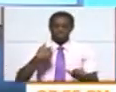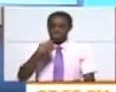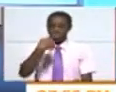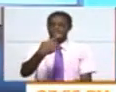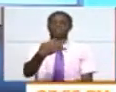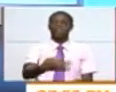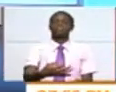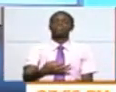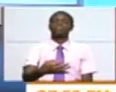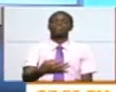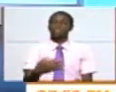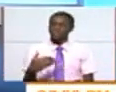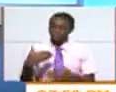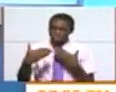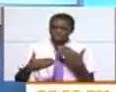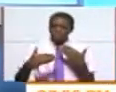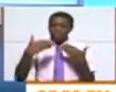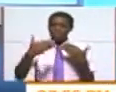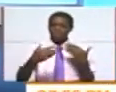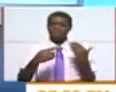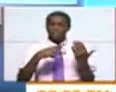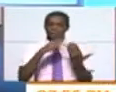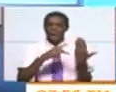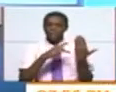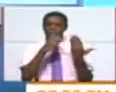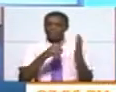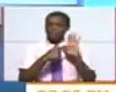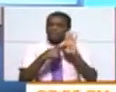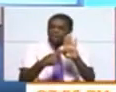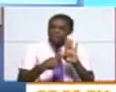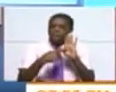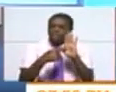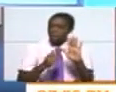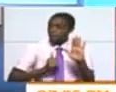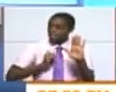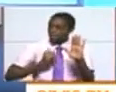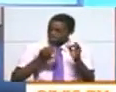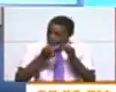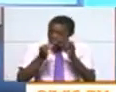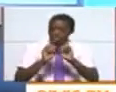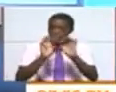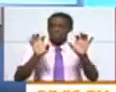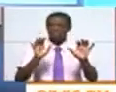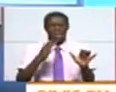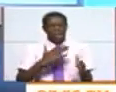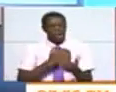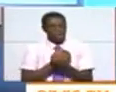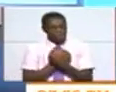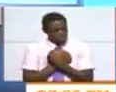Aprovechar cada uno de los programas para, con todo el respeto y el amor, con todo el cariño,